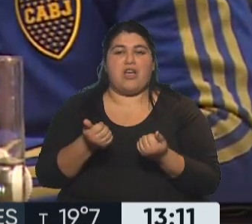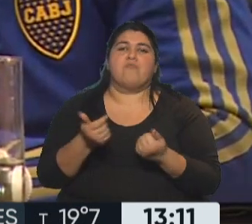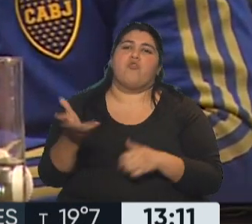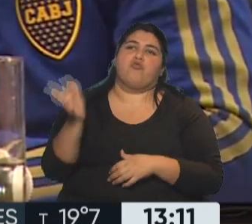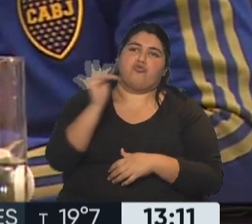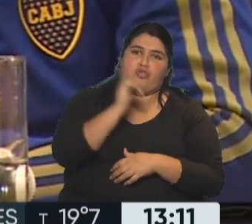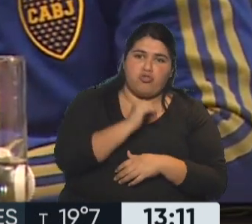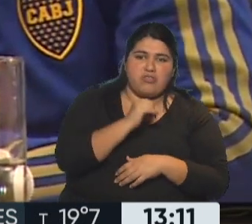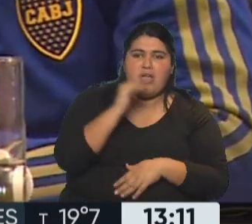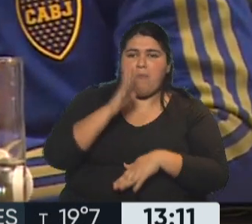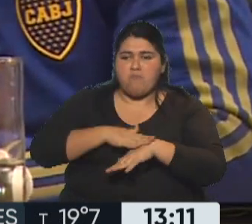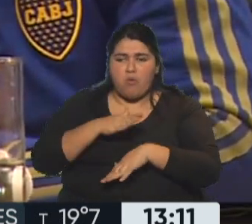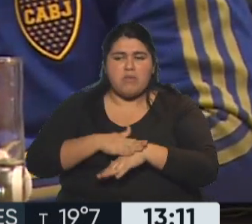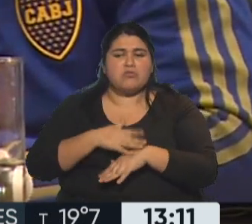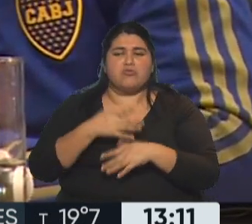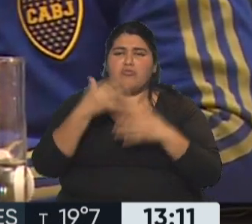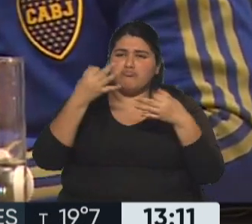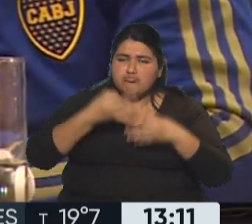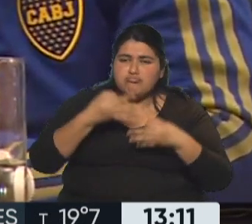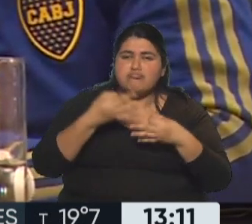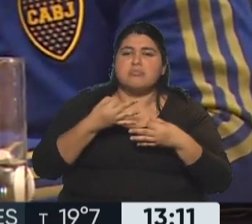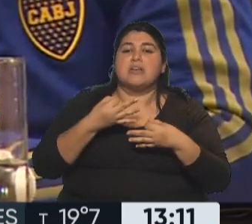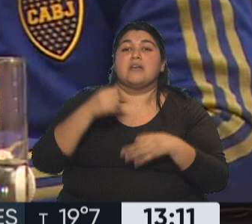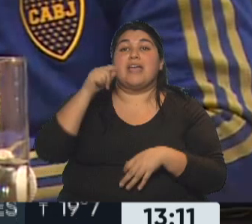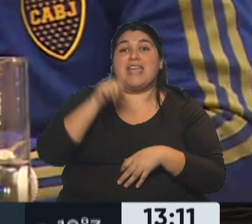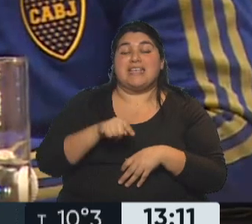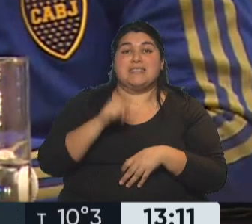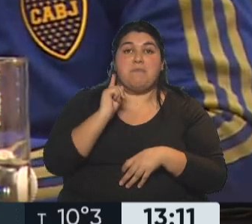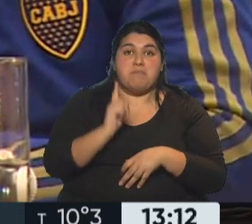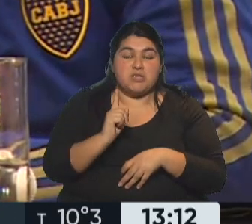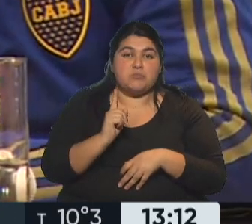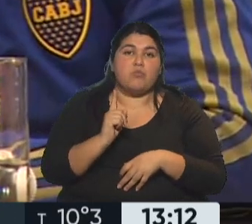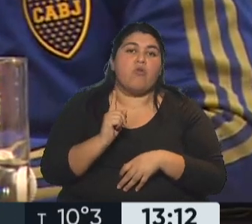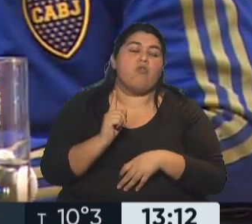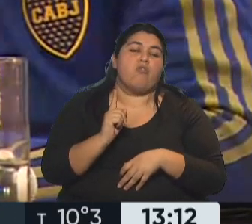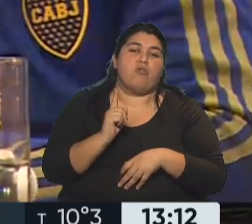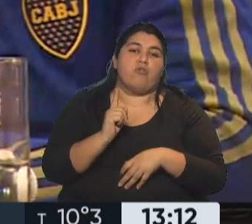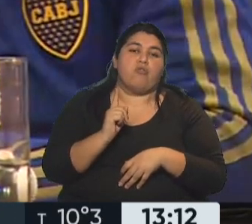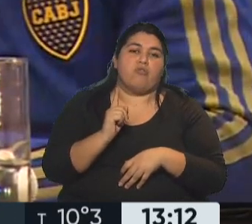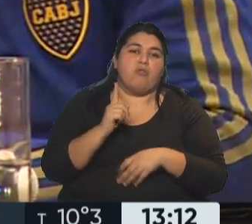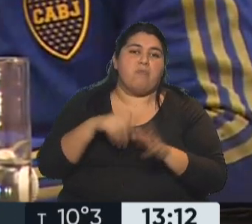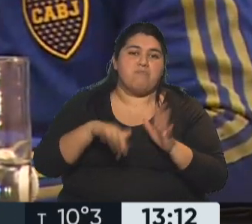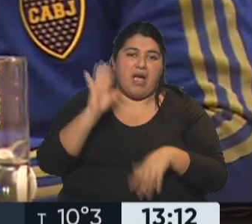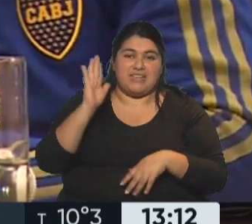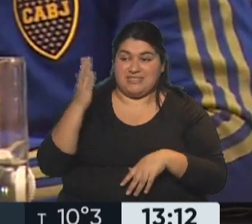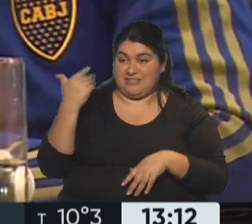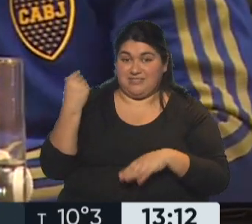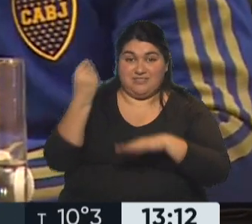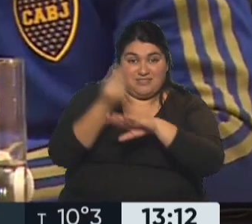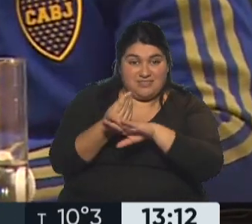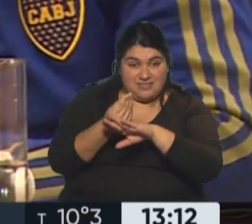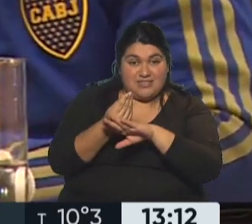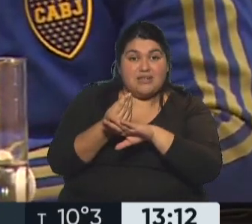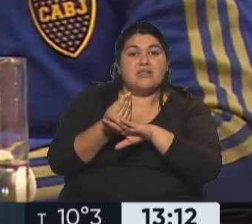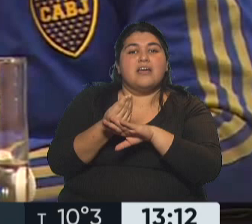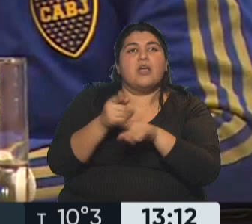días y cada momento para que todo les salga muy bien, como algún día esa misma pregunta fue la que nos hicieron cuando llegó Sebastián. Lo recuerdo